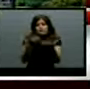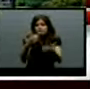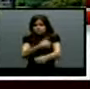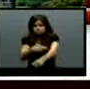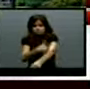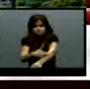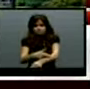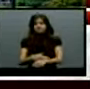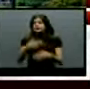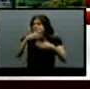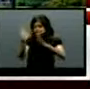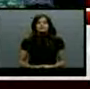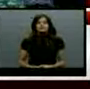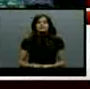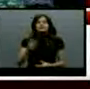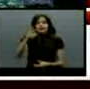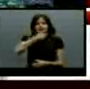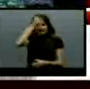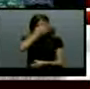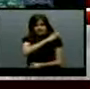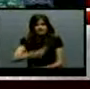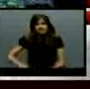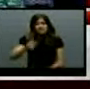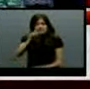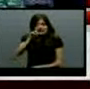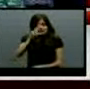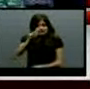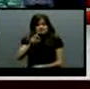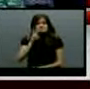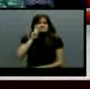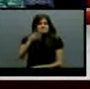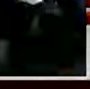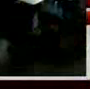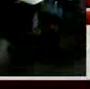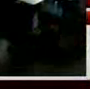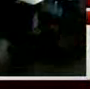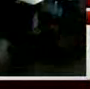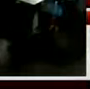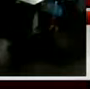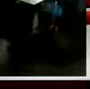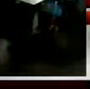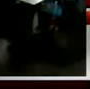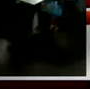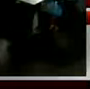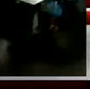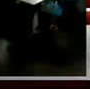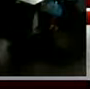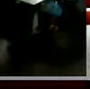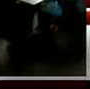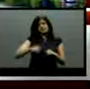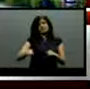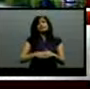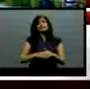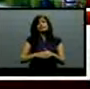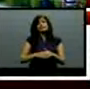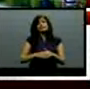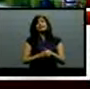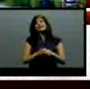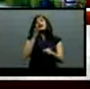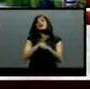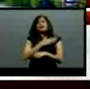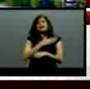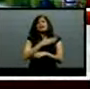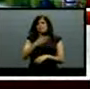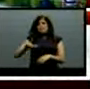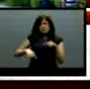haciendo conciencia en los ciudadanos que si queremos cambiar las cosas, pues tenemos que cambiar a los actores políticos. Y el PRD desde hace 15